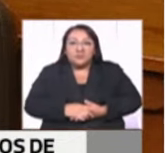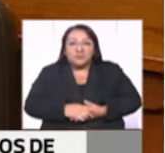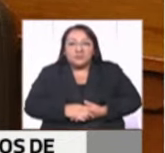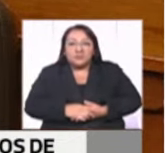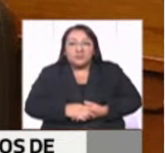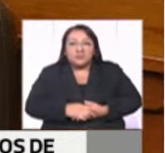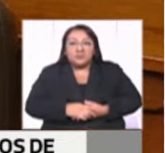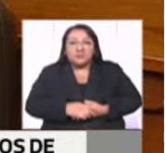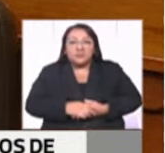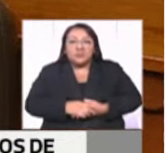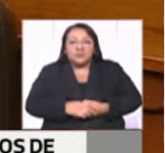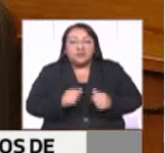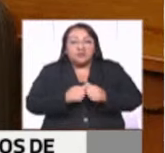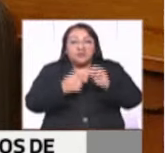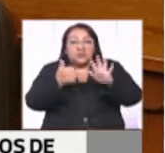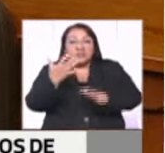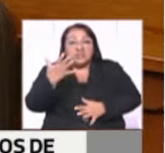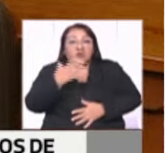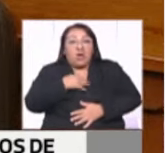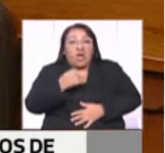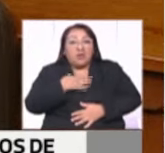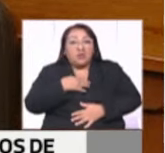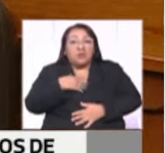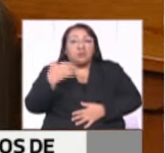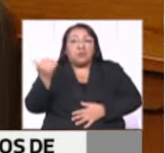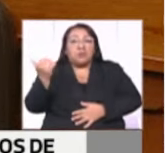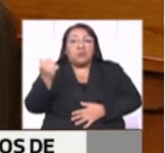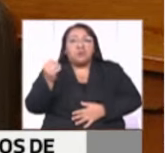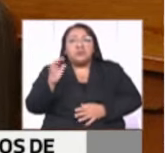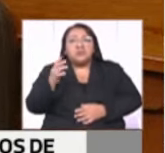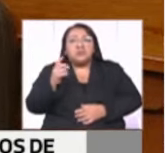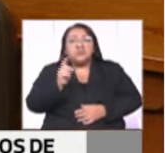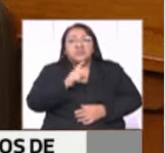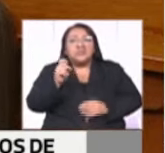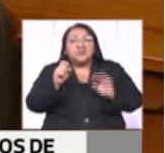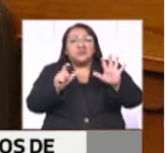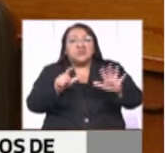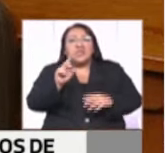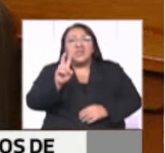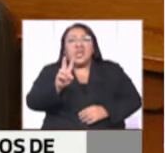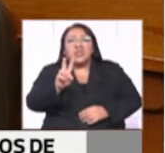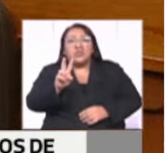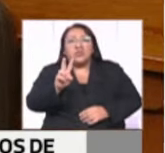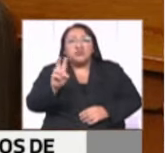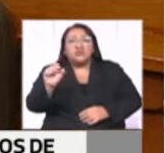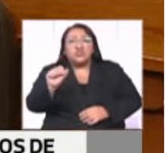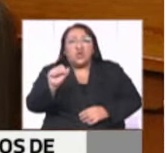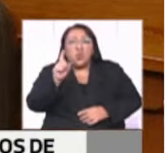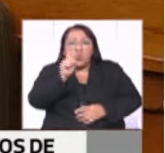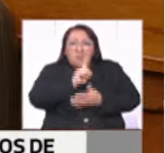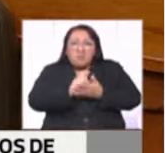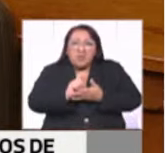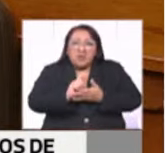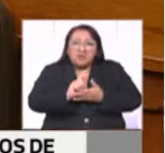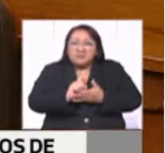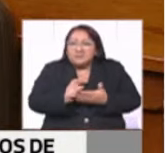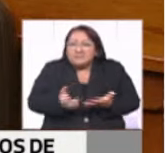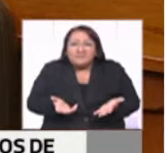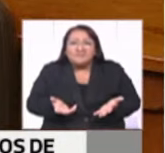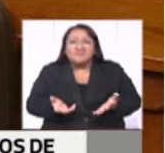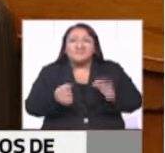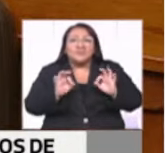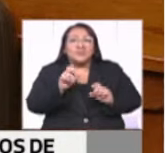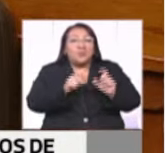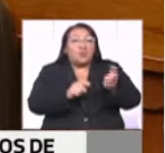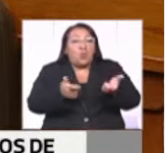con 65 años de edad recibirá 172 nuevos soles. Peor aún, si este mismo